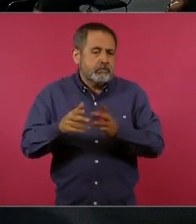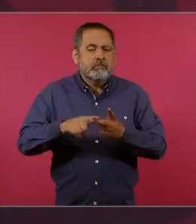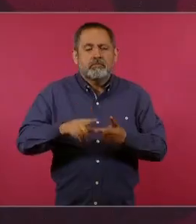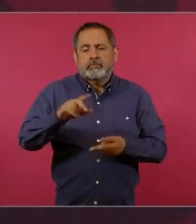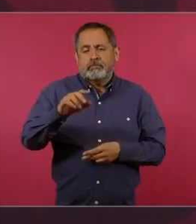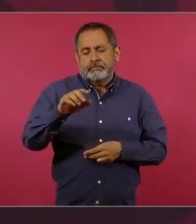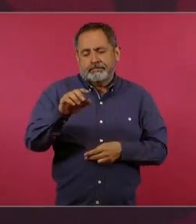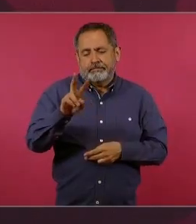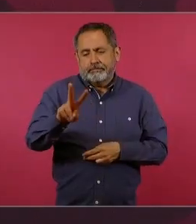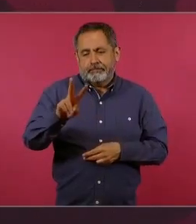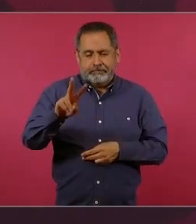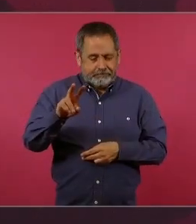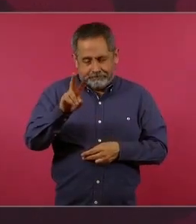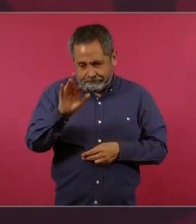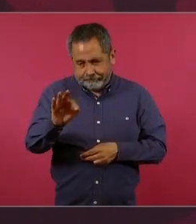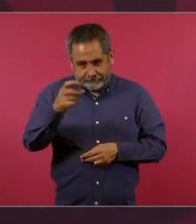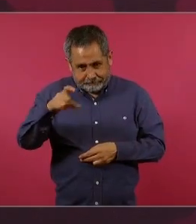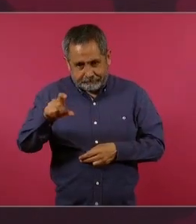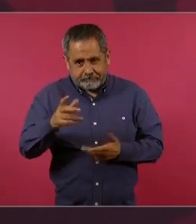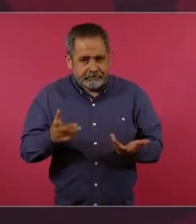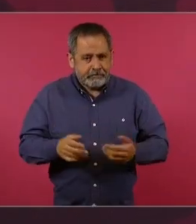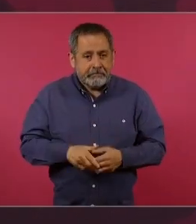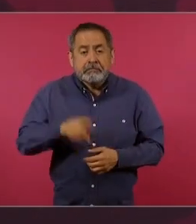Cedillo, bueno, hasta los desapareció